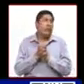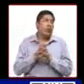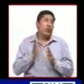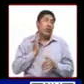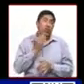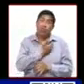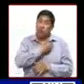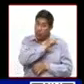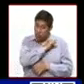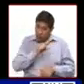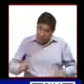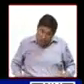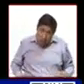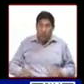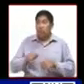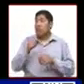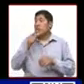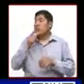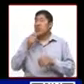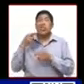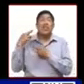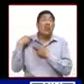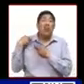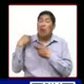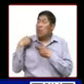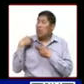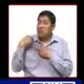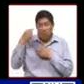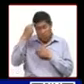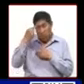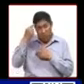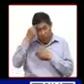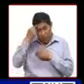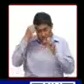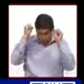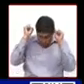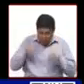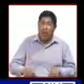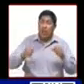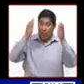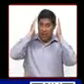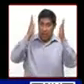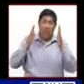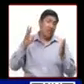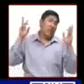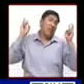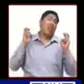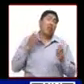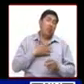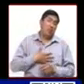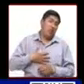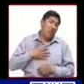gobernador, a las autoridades correspondientes, puedan atendernos en ese tema, ¿no?, en lo que es...